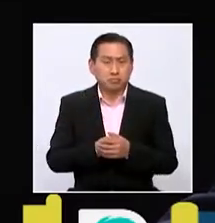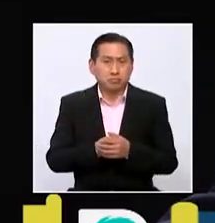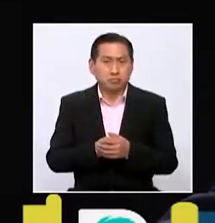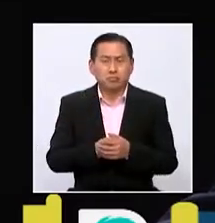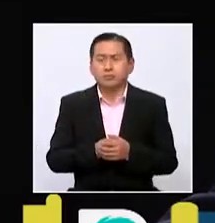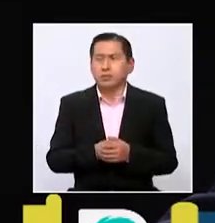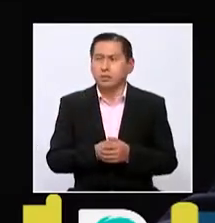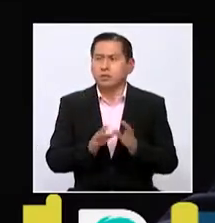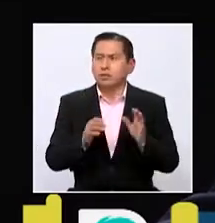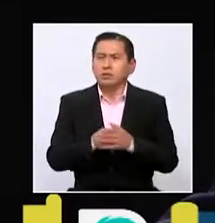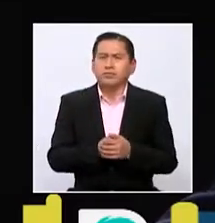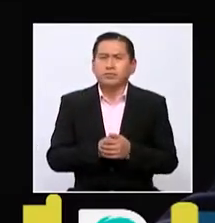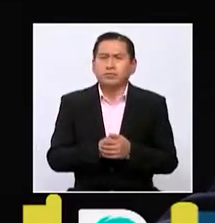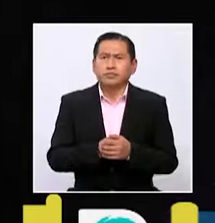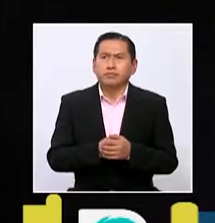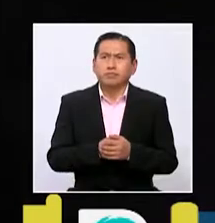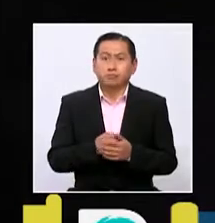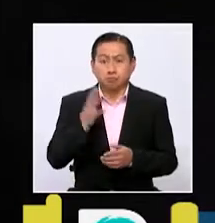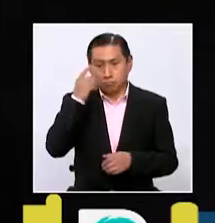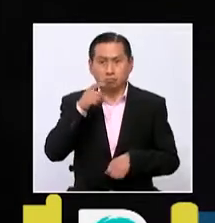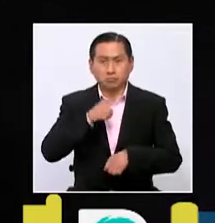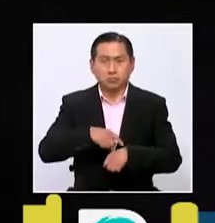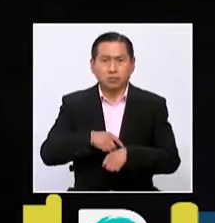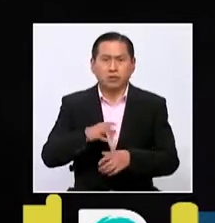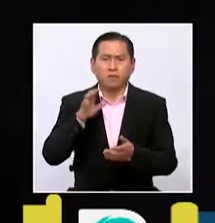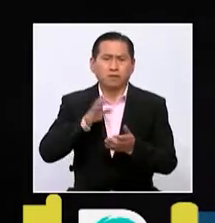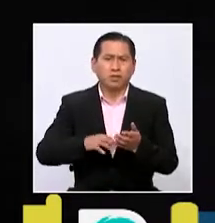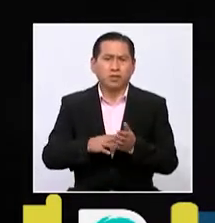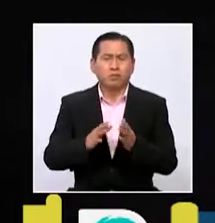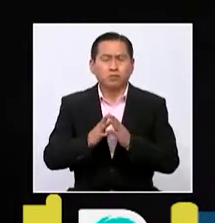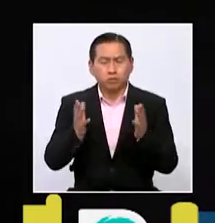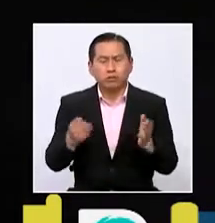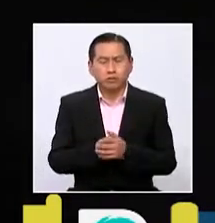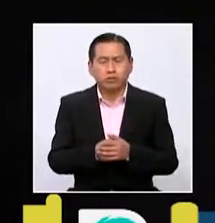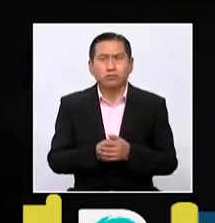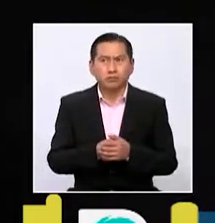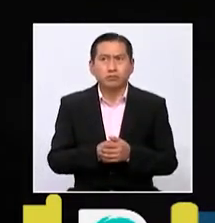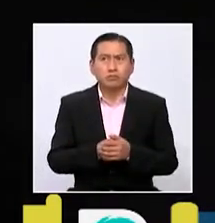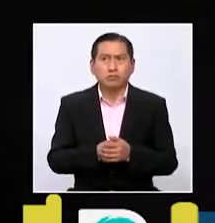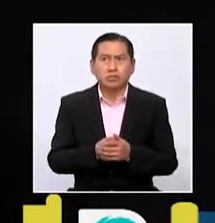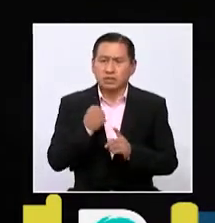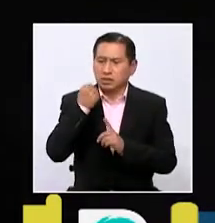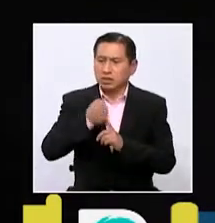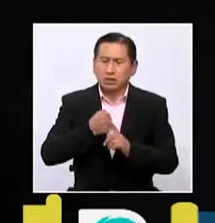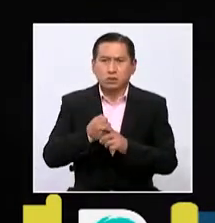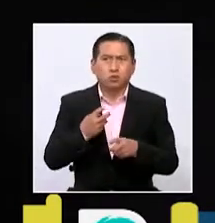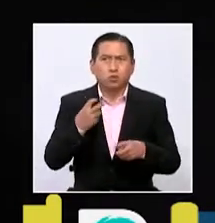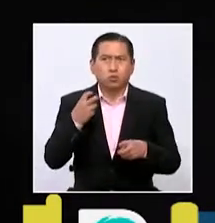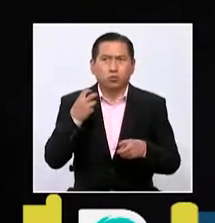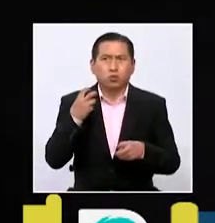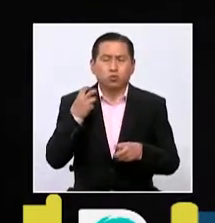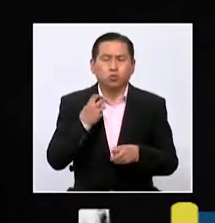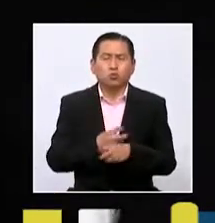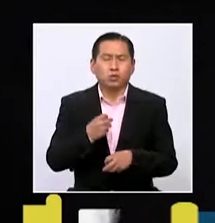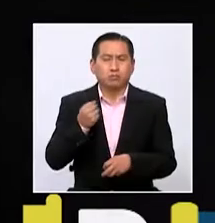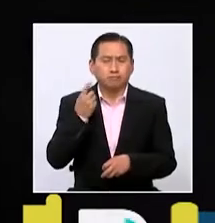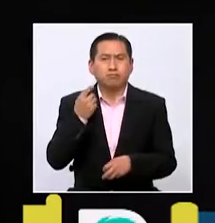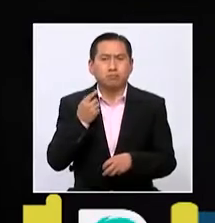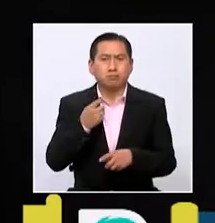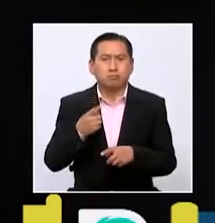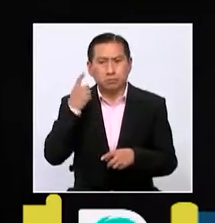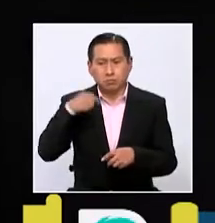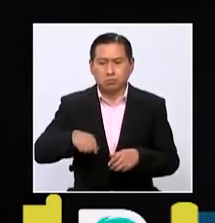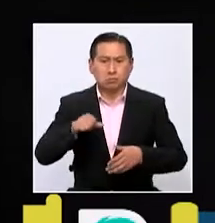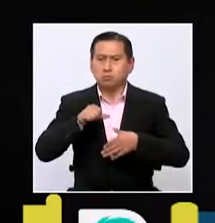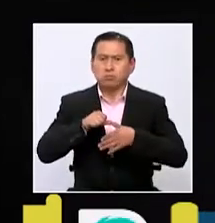Mira, es un bello momento, falta mucho, falta mucho, es una pelea dura, no solamente en Sudamérica,